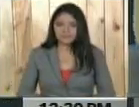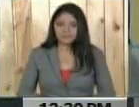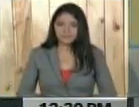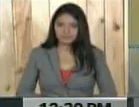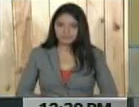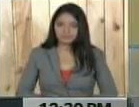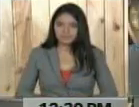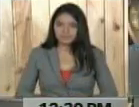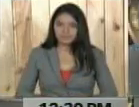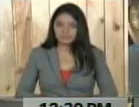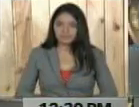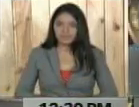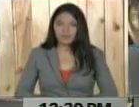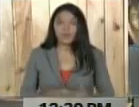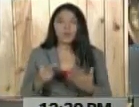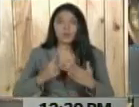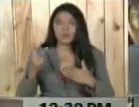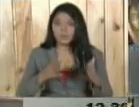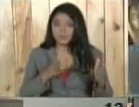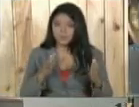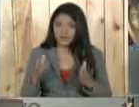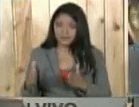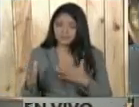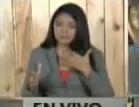Un plan del Consejo de Defensa de la Nación.